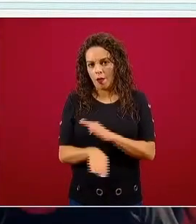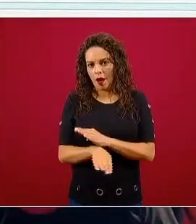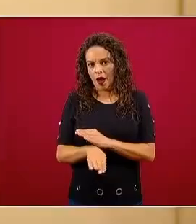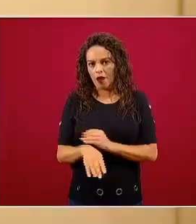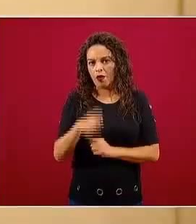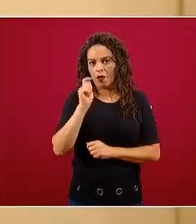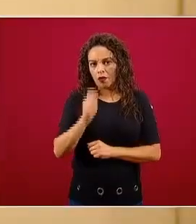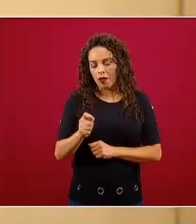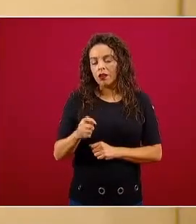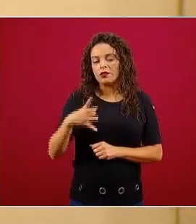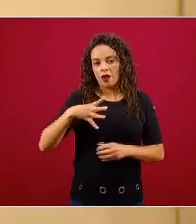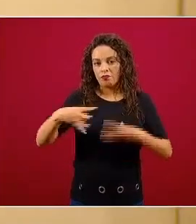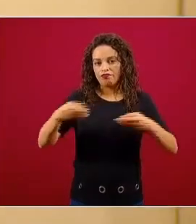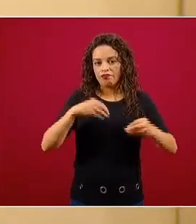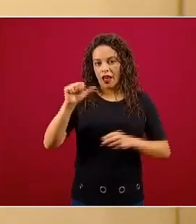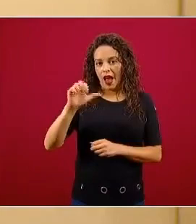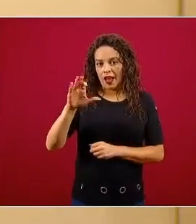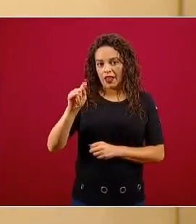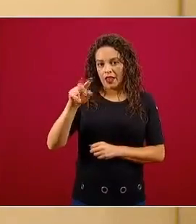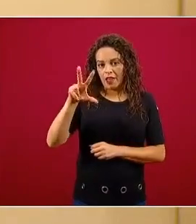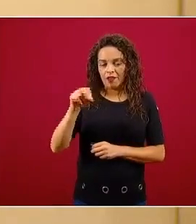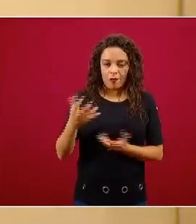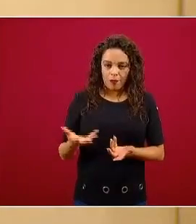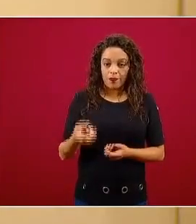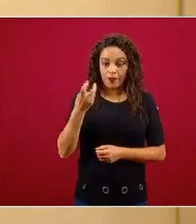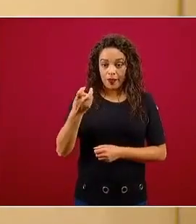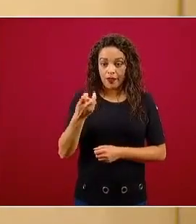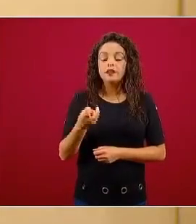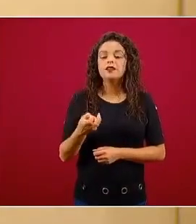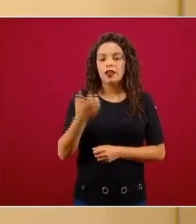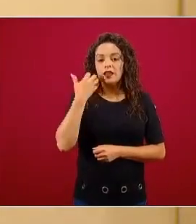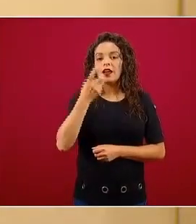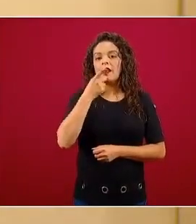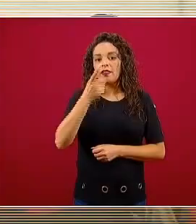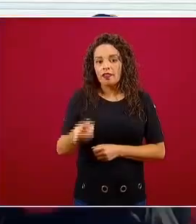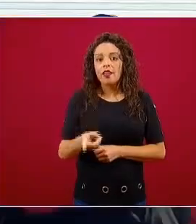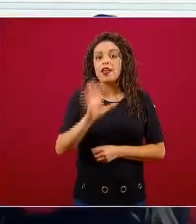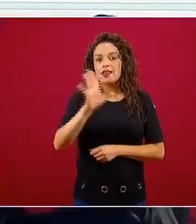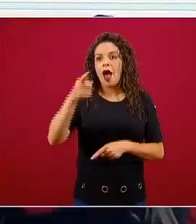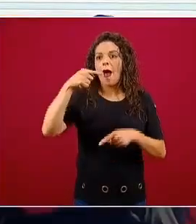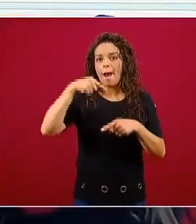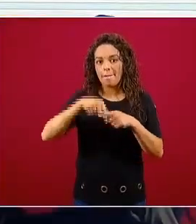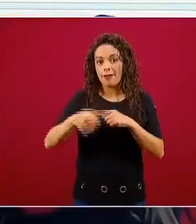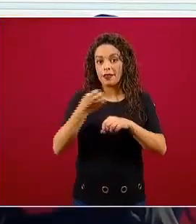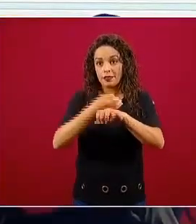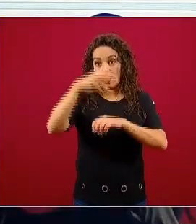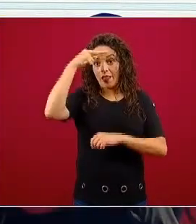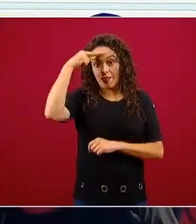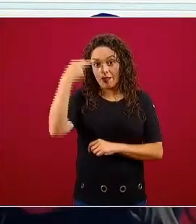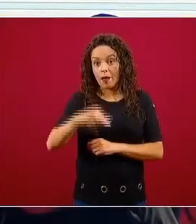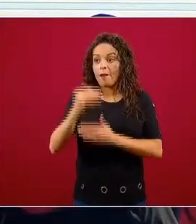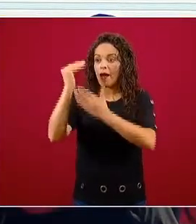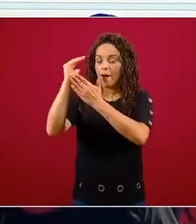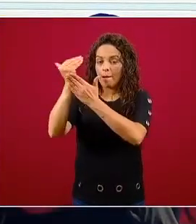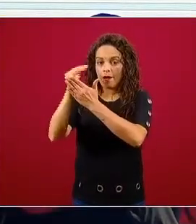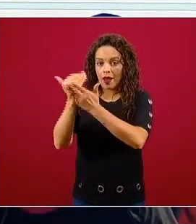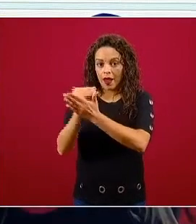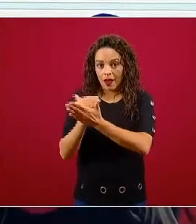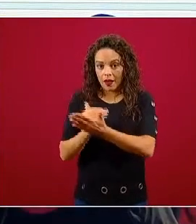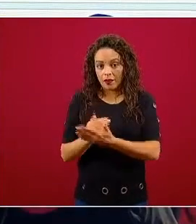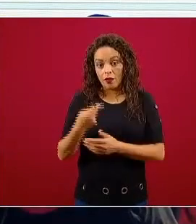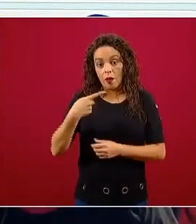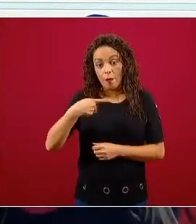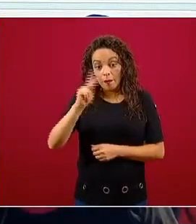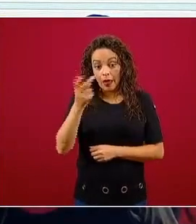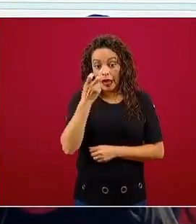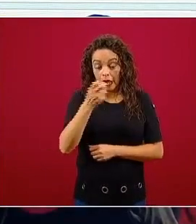entonces nos estaría hablando que la epidemia está desacelerándose en el Estado de México, pero claro, esto depende también de que los